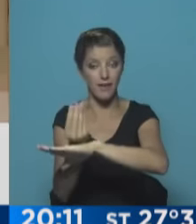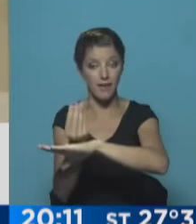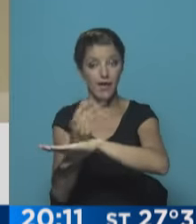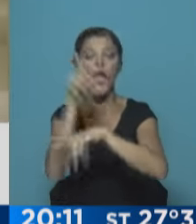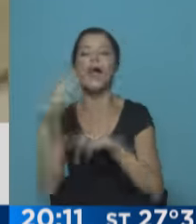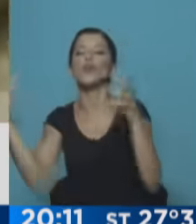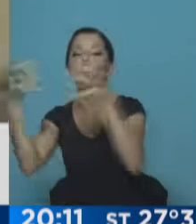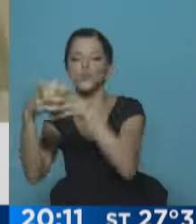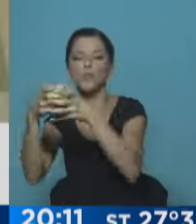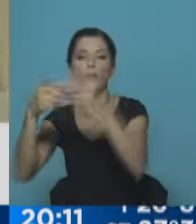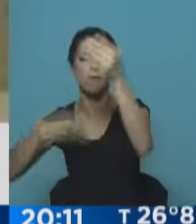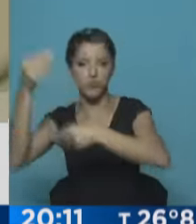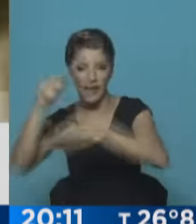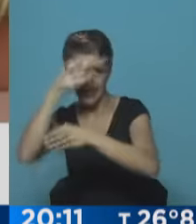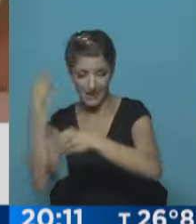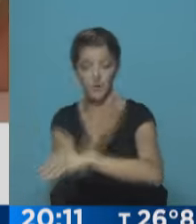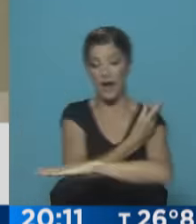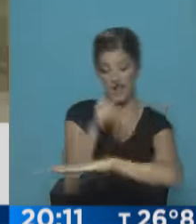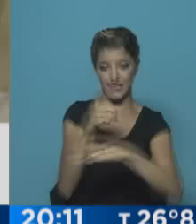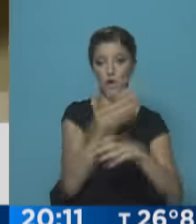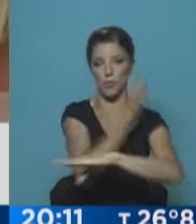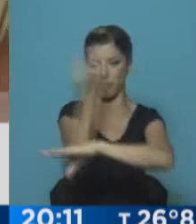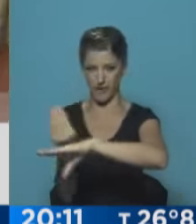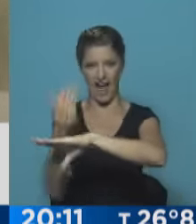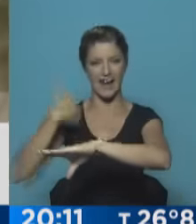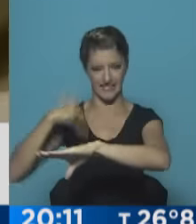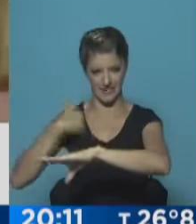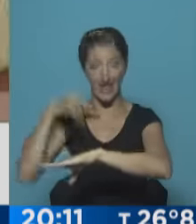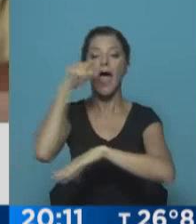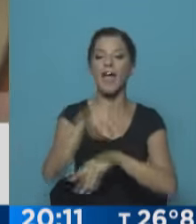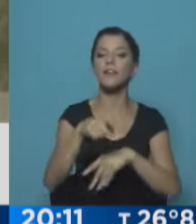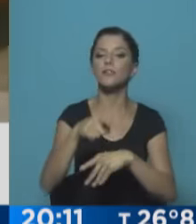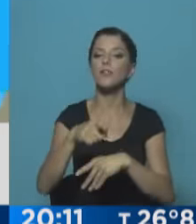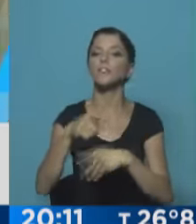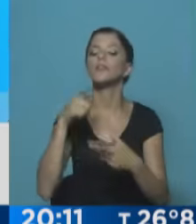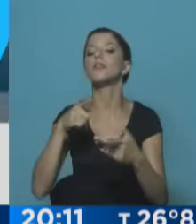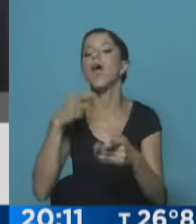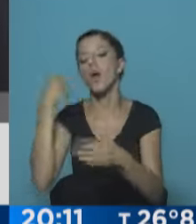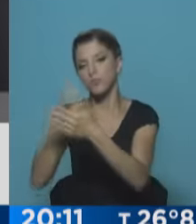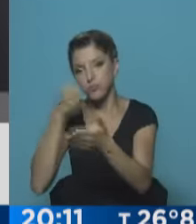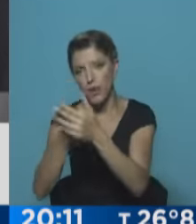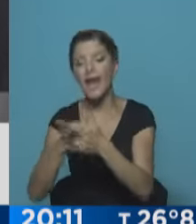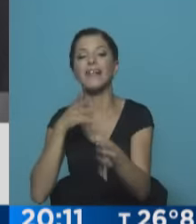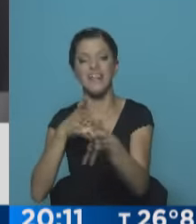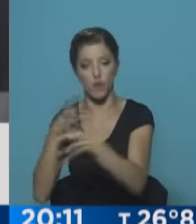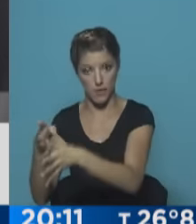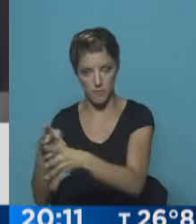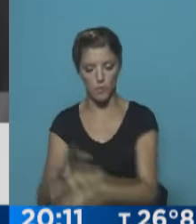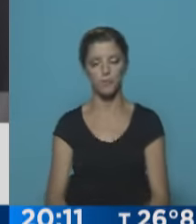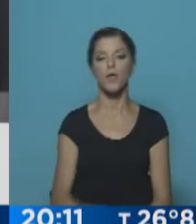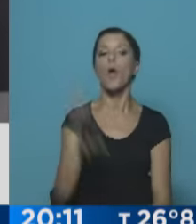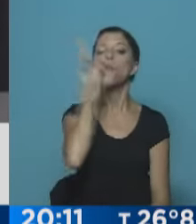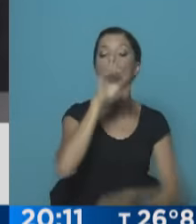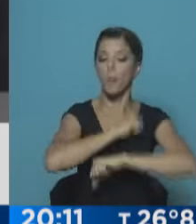Acción Financiera Internacional. El organismo combate la financiación del terrorismo. Carrió denunció